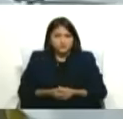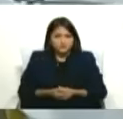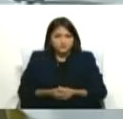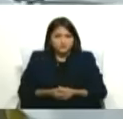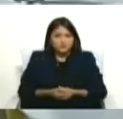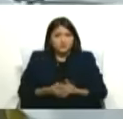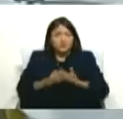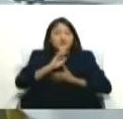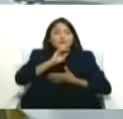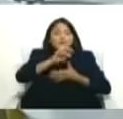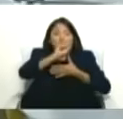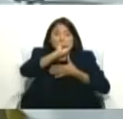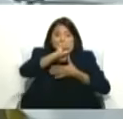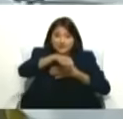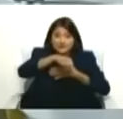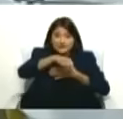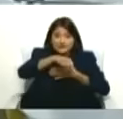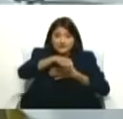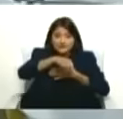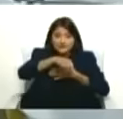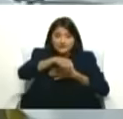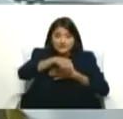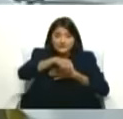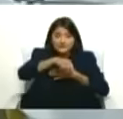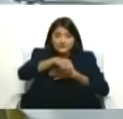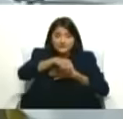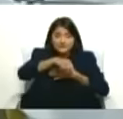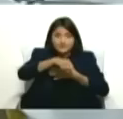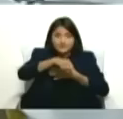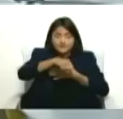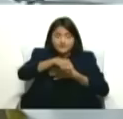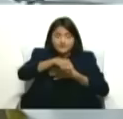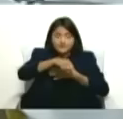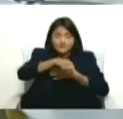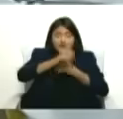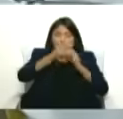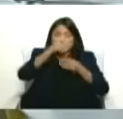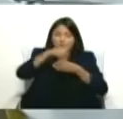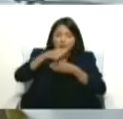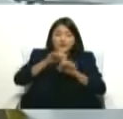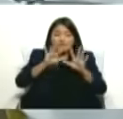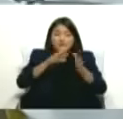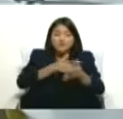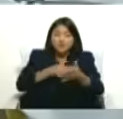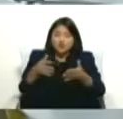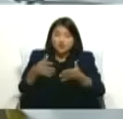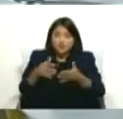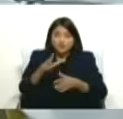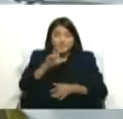La opción del sí obtuvo